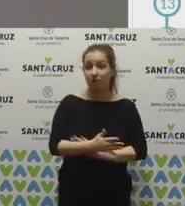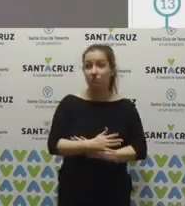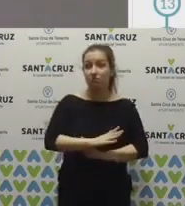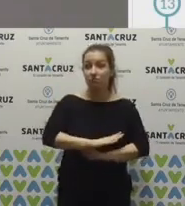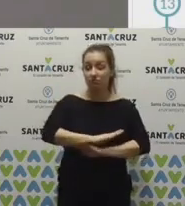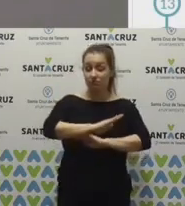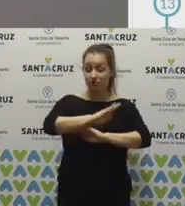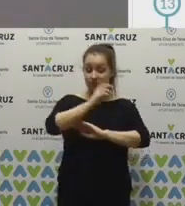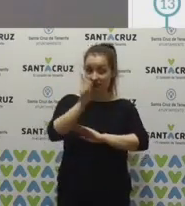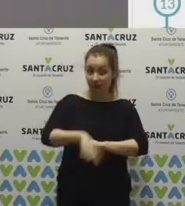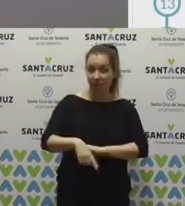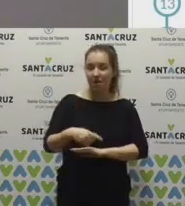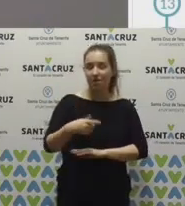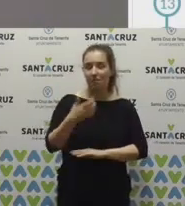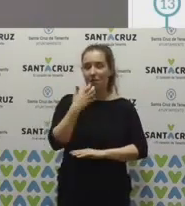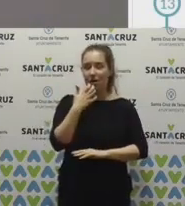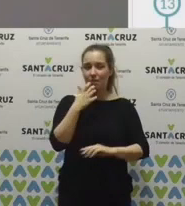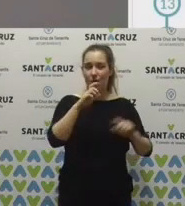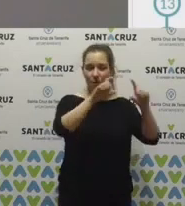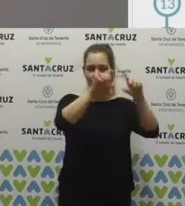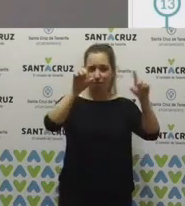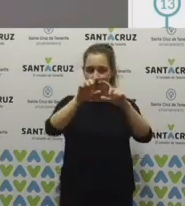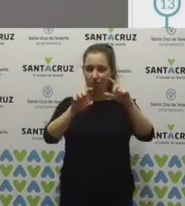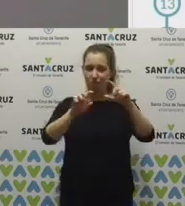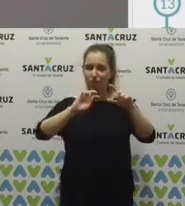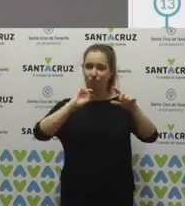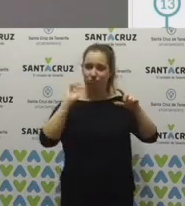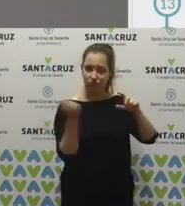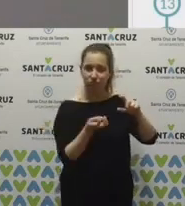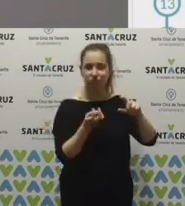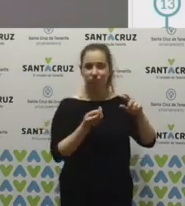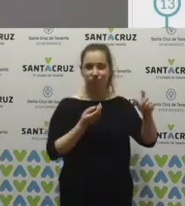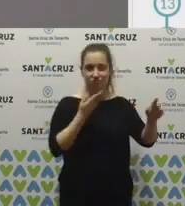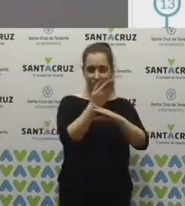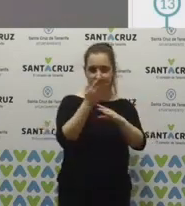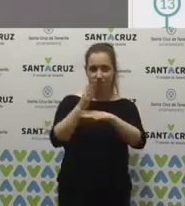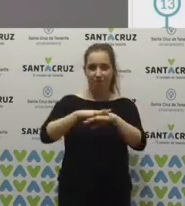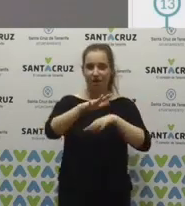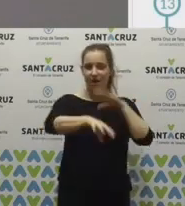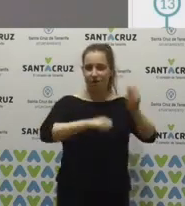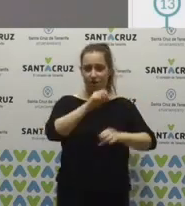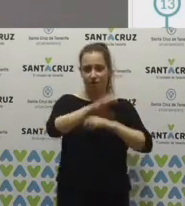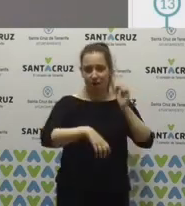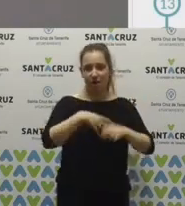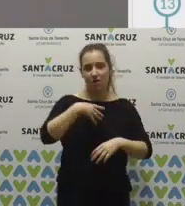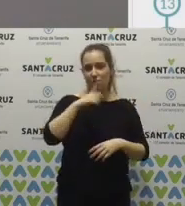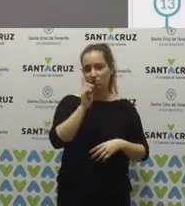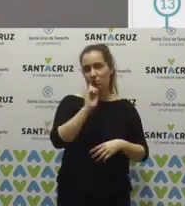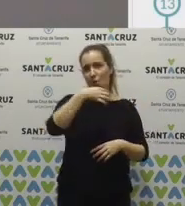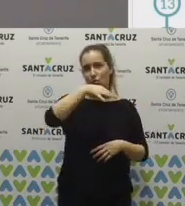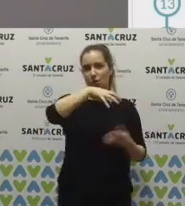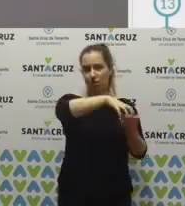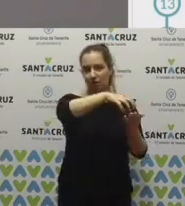de más establecimientos en un momento en el que el sector comercial necesita reactivarse referente a la atención psicológica